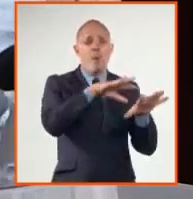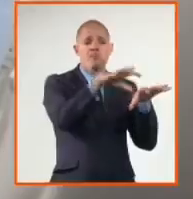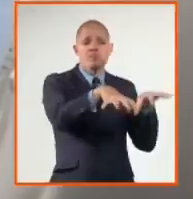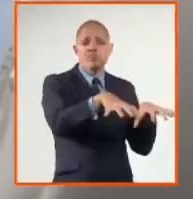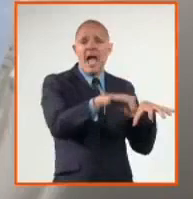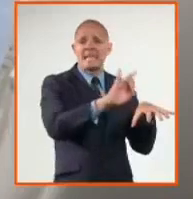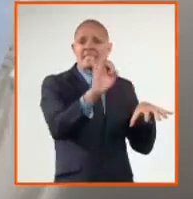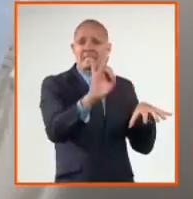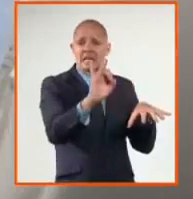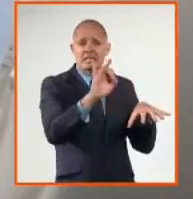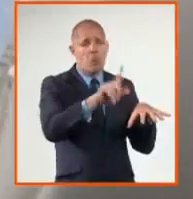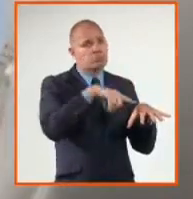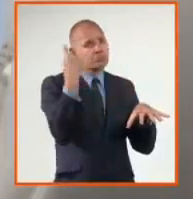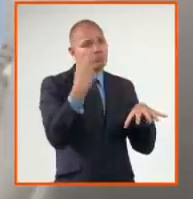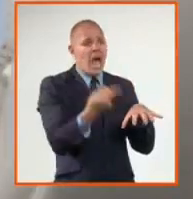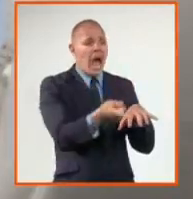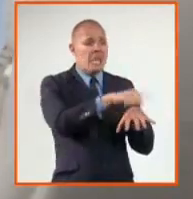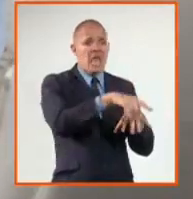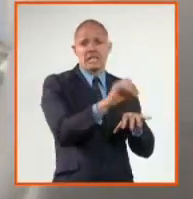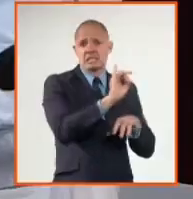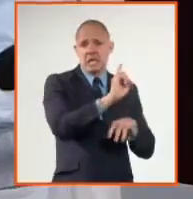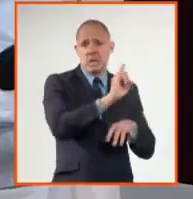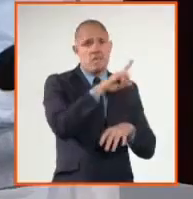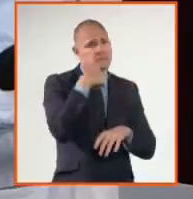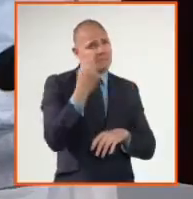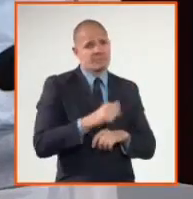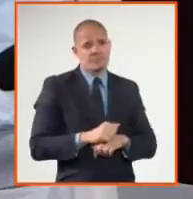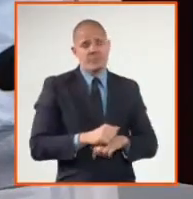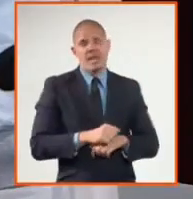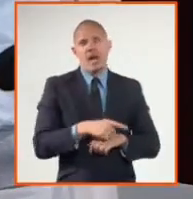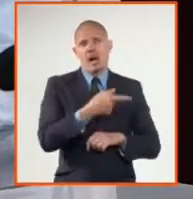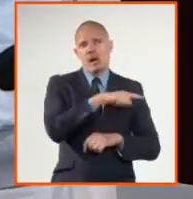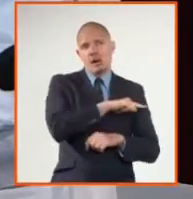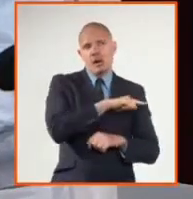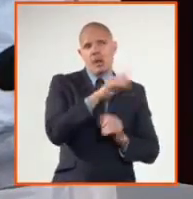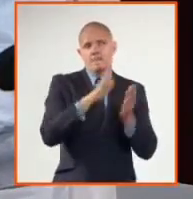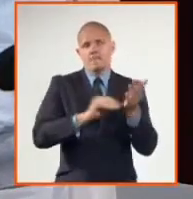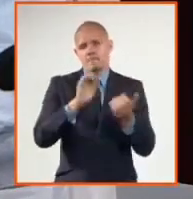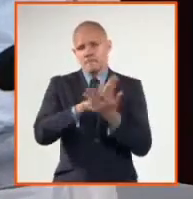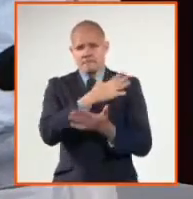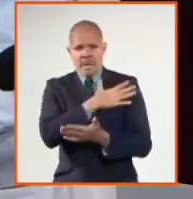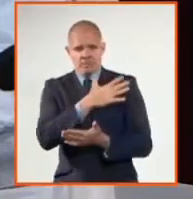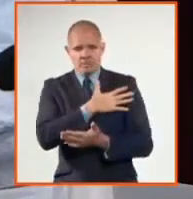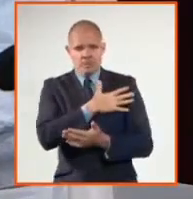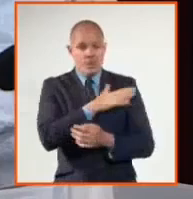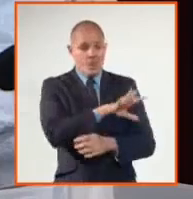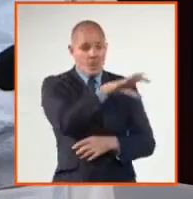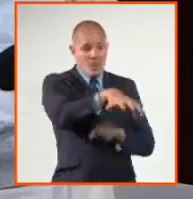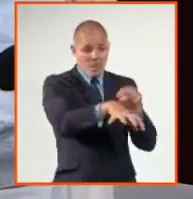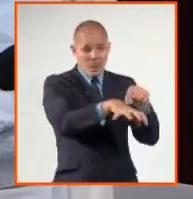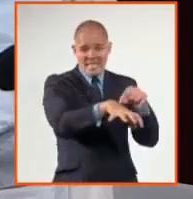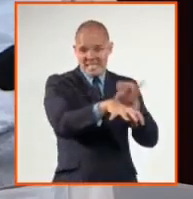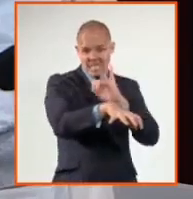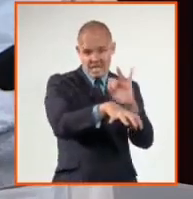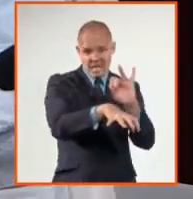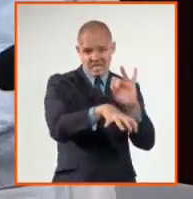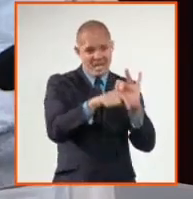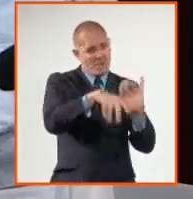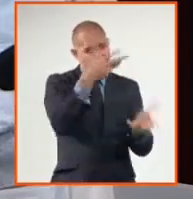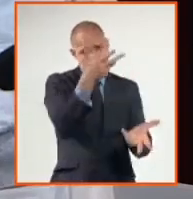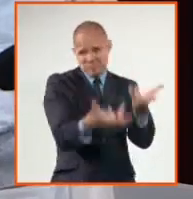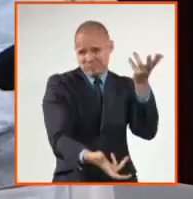la unidad 7 el 7 de marzo la unidad 7 tuvo el incendio y bueno un incendio de grandes proporciones